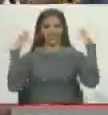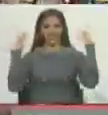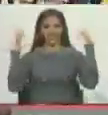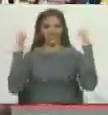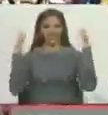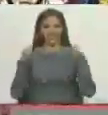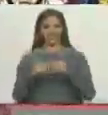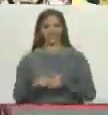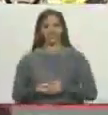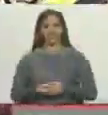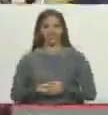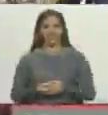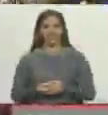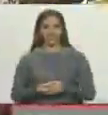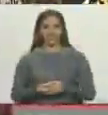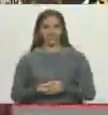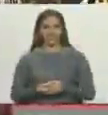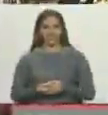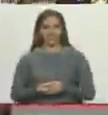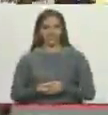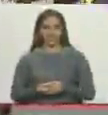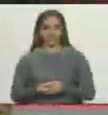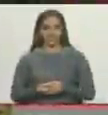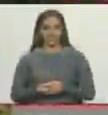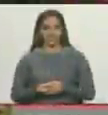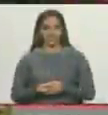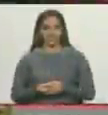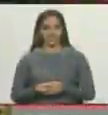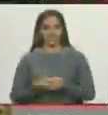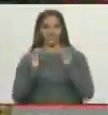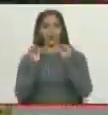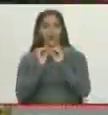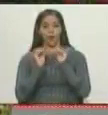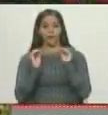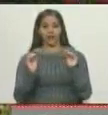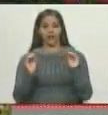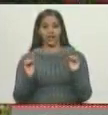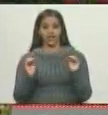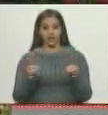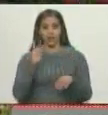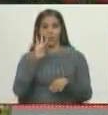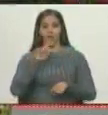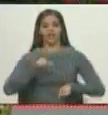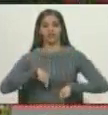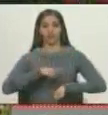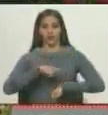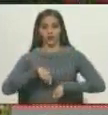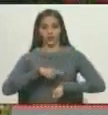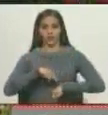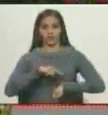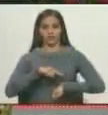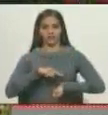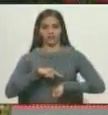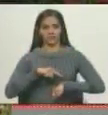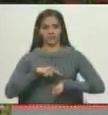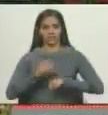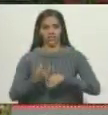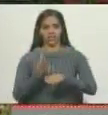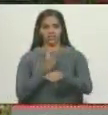Tremenda marcha convocada con menos de 24 horas de